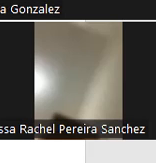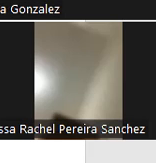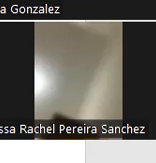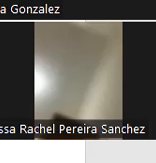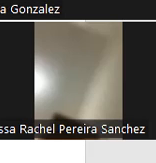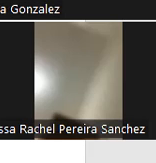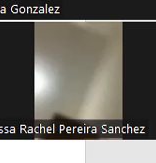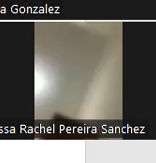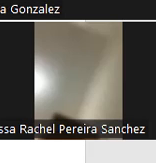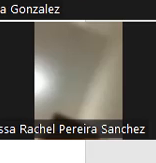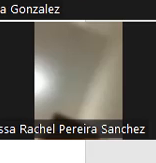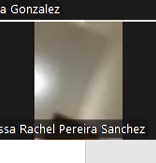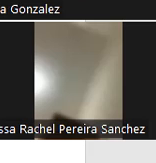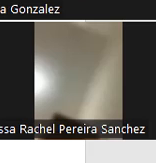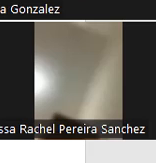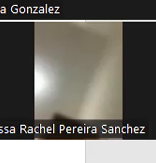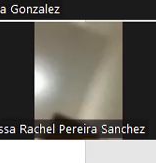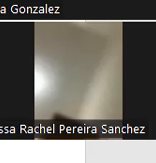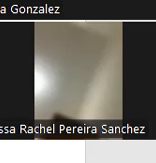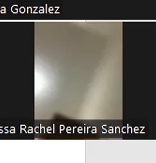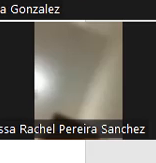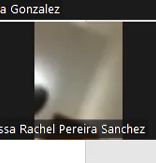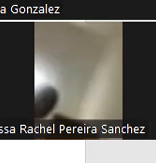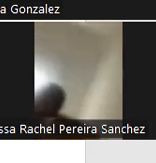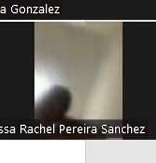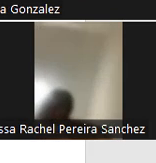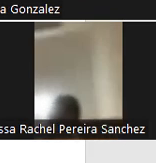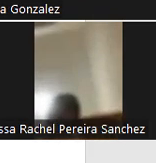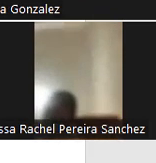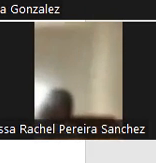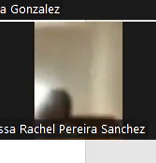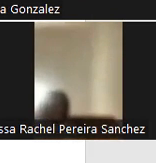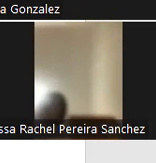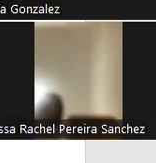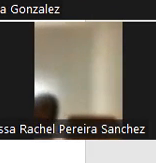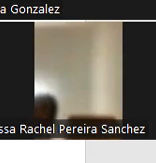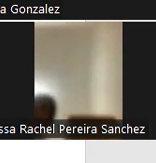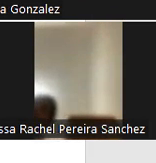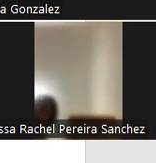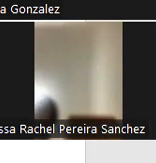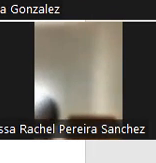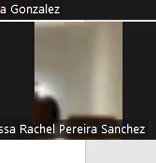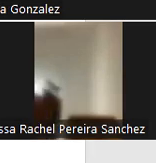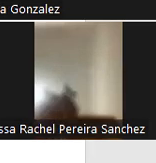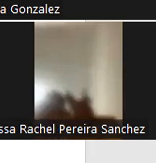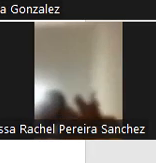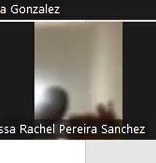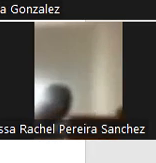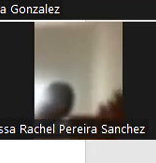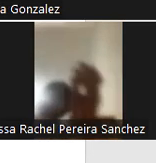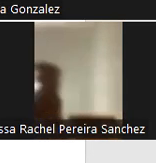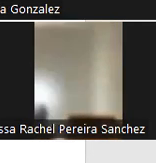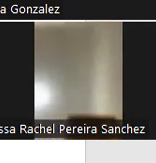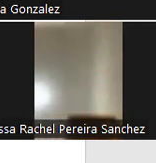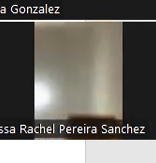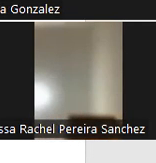se llam verad los que van abajo del edredón Ah el protector el Ajá Entonces yo siempre ando carga